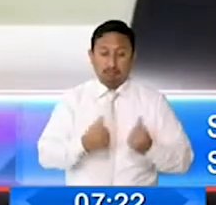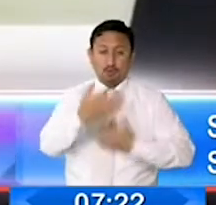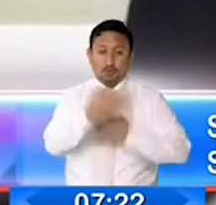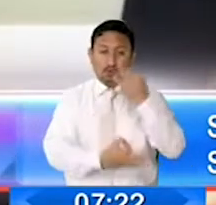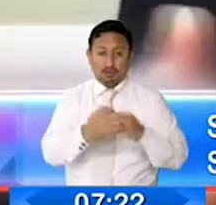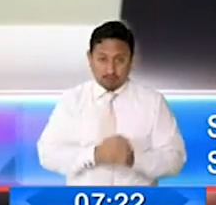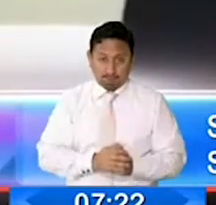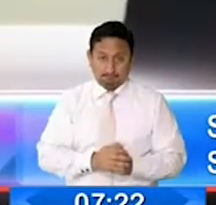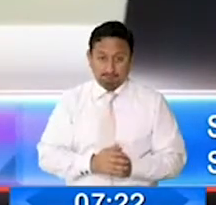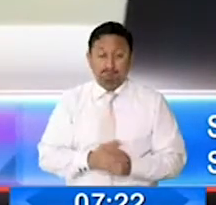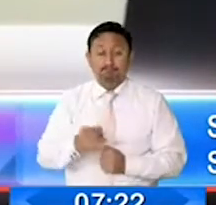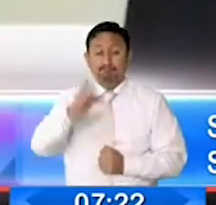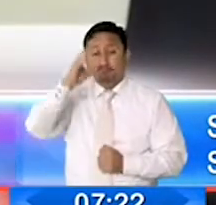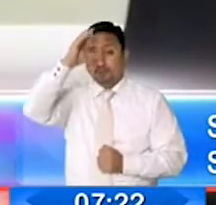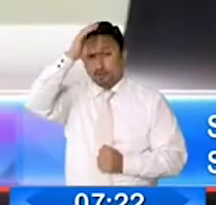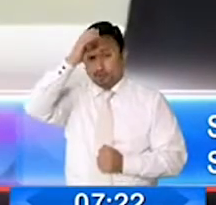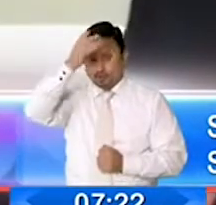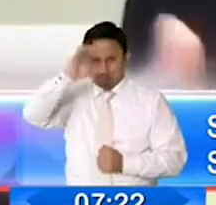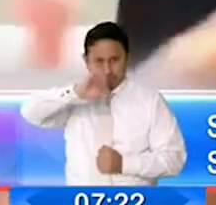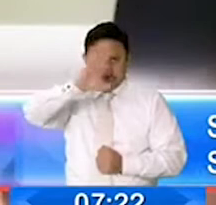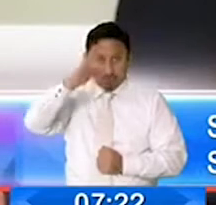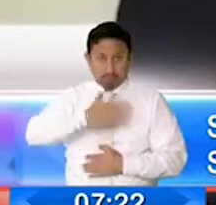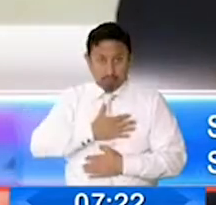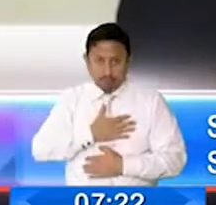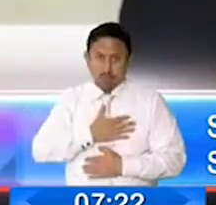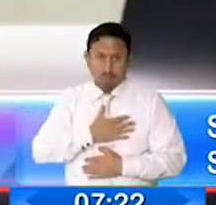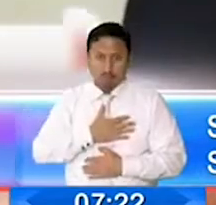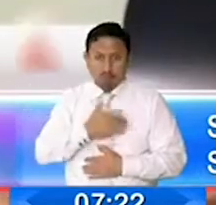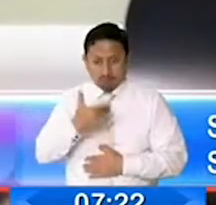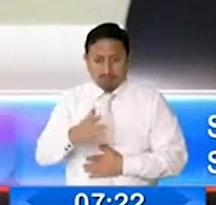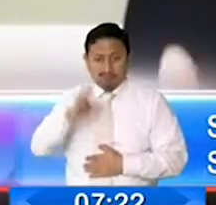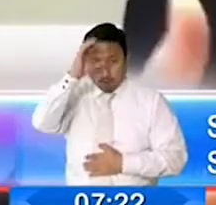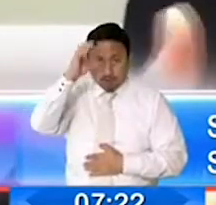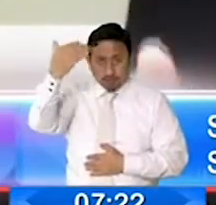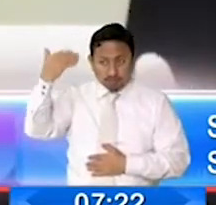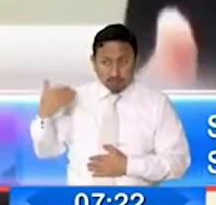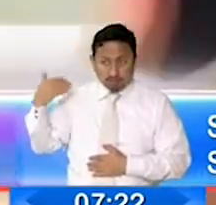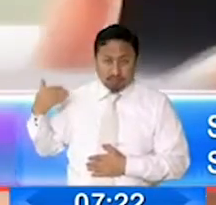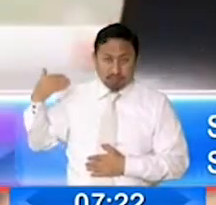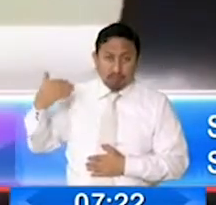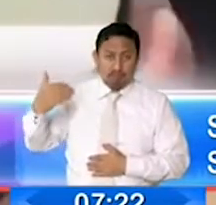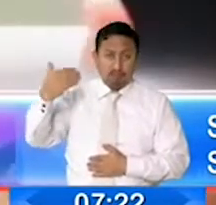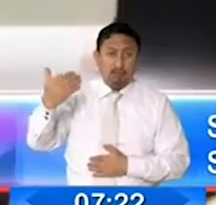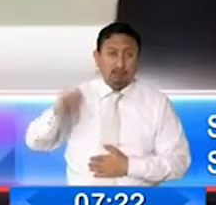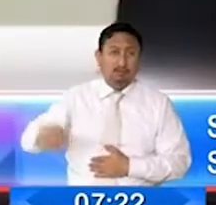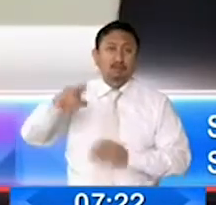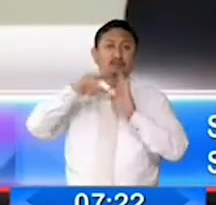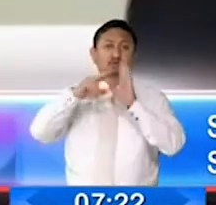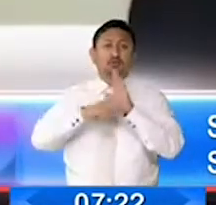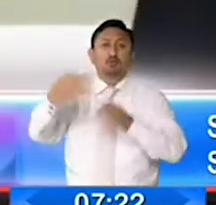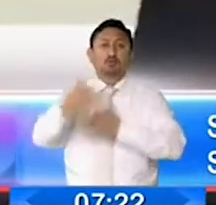jueces. Los conceptos están claros, que no son míos, son conceptos llevados como principios, como